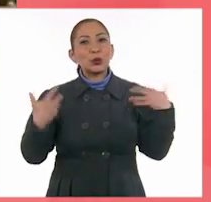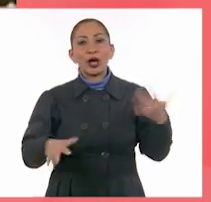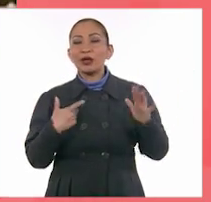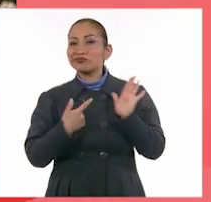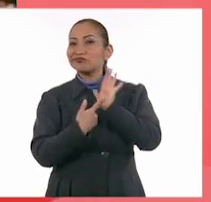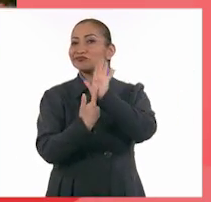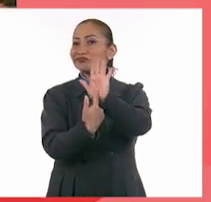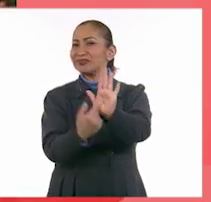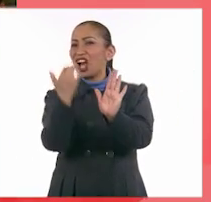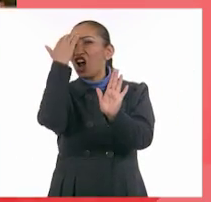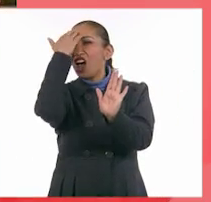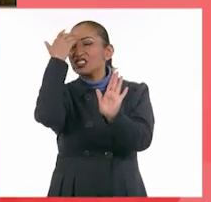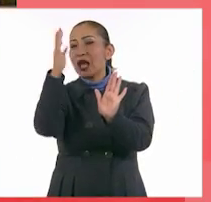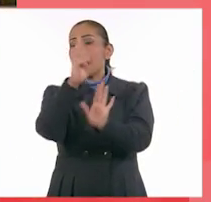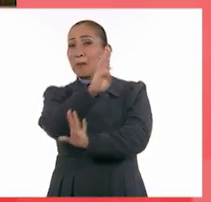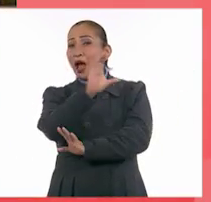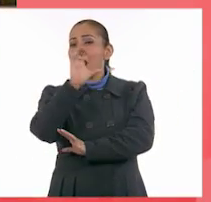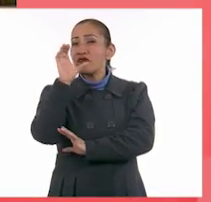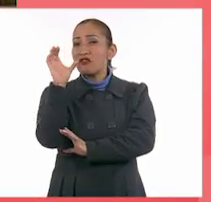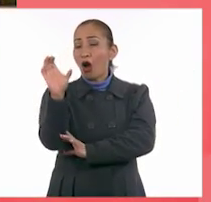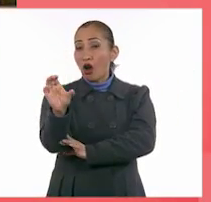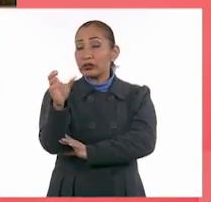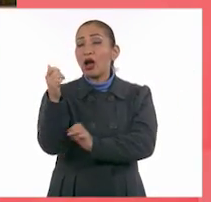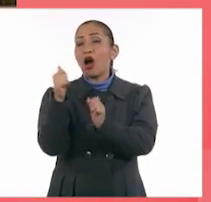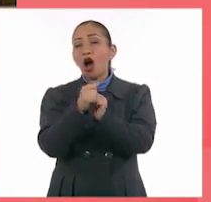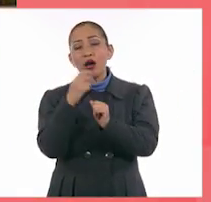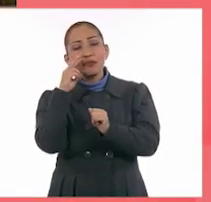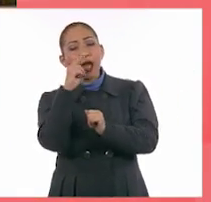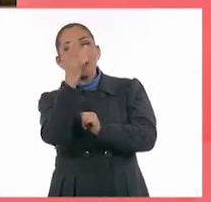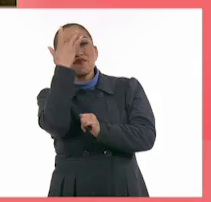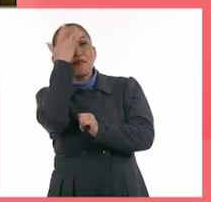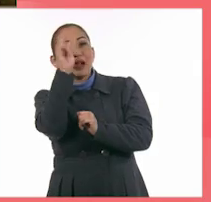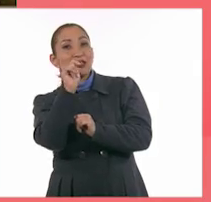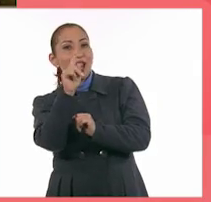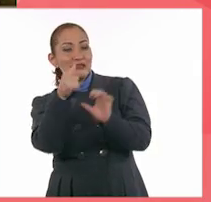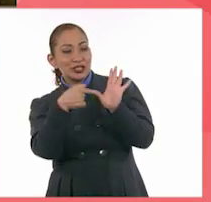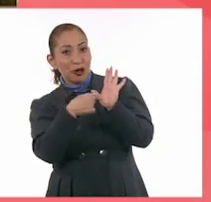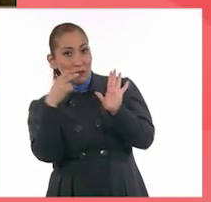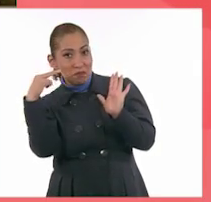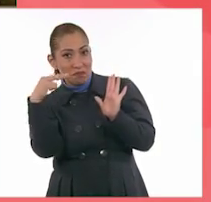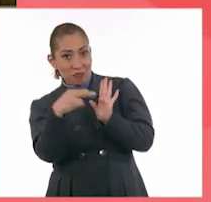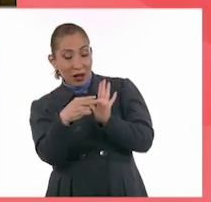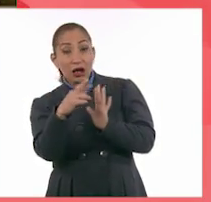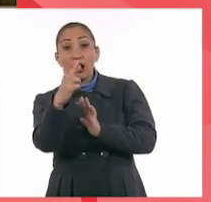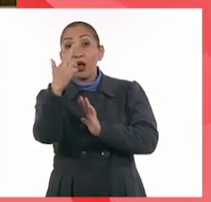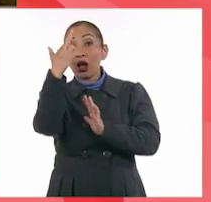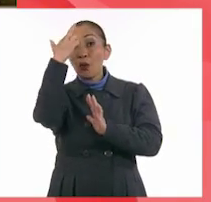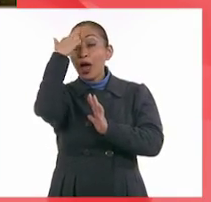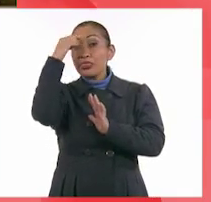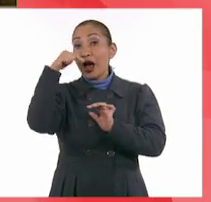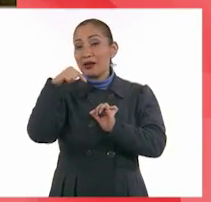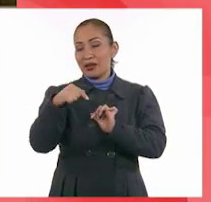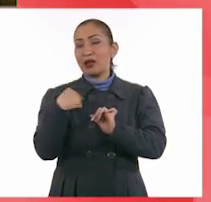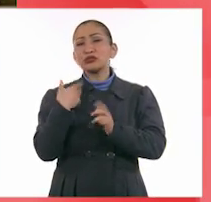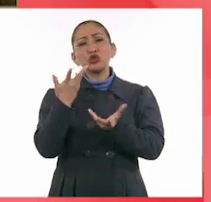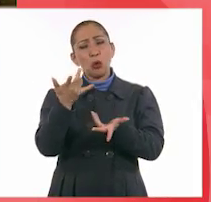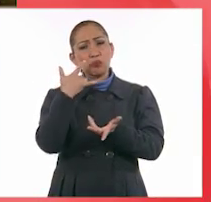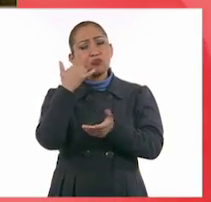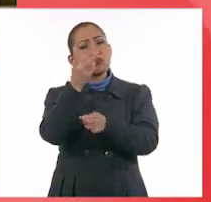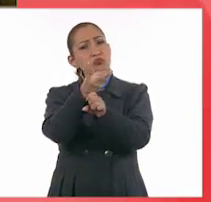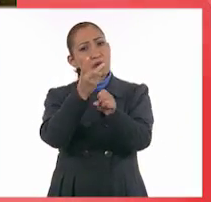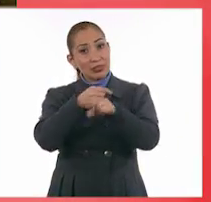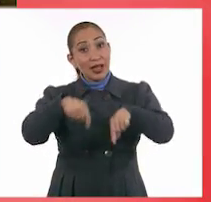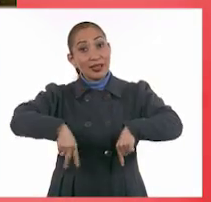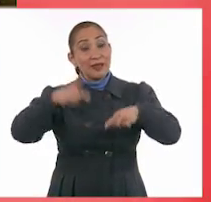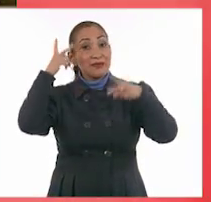poderles dar a conocer Baja California a través de la magia de la televisión. Recuerda, estás cordialmente invitado